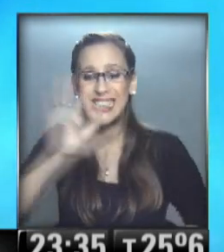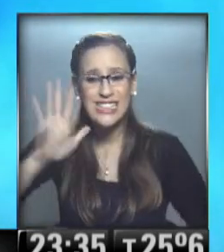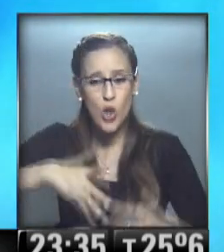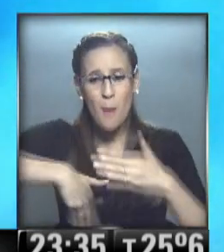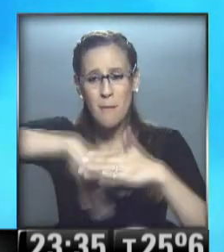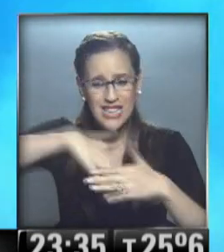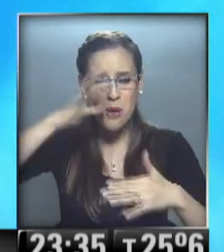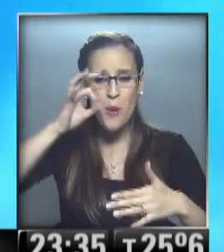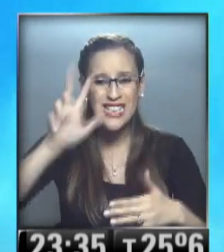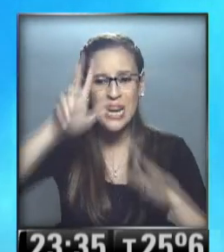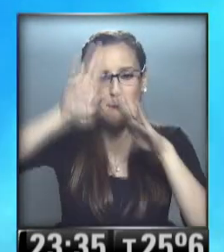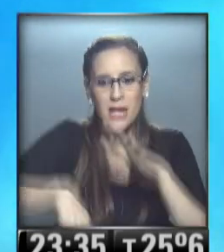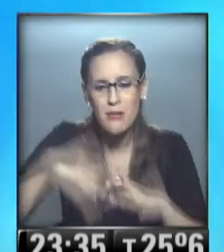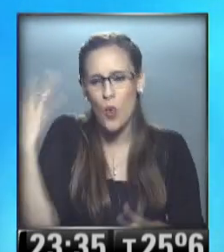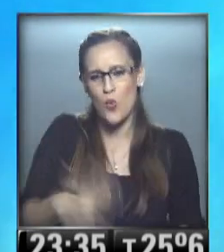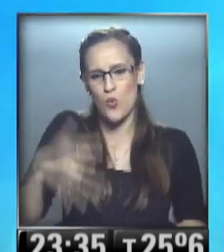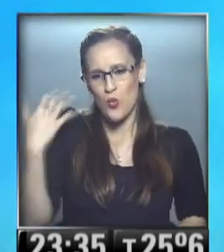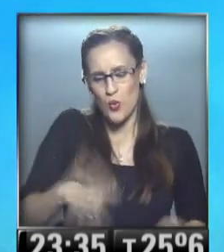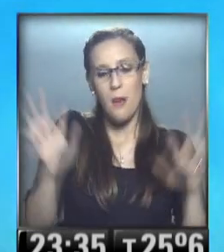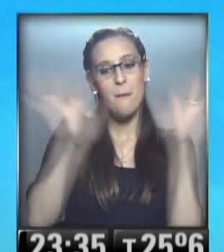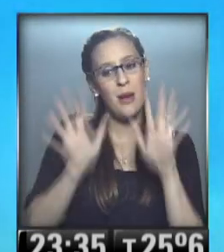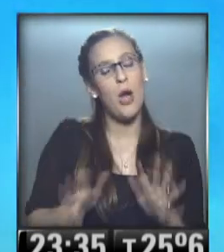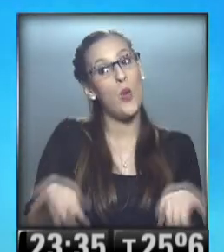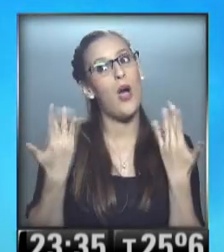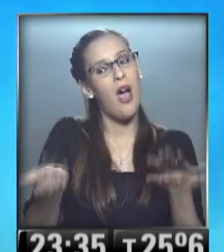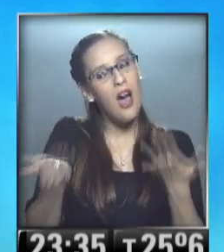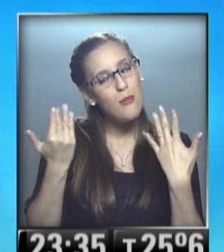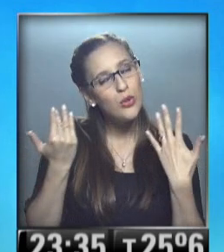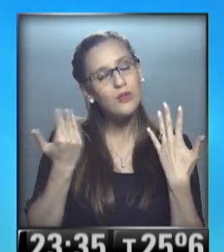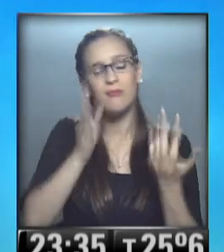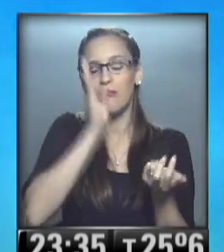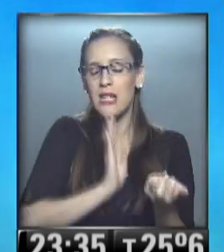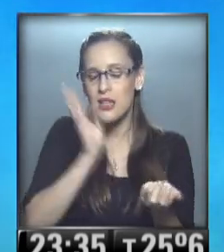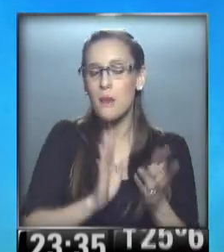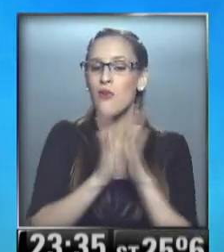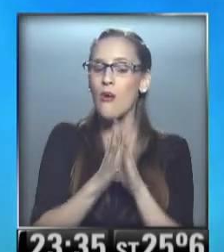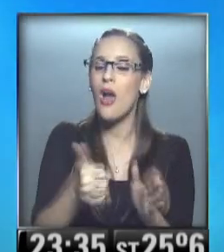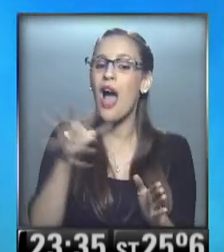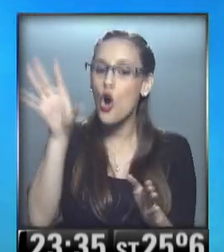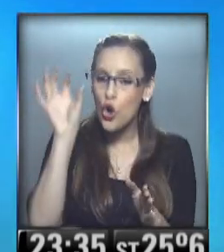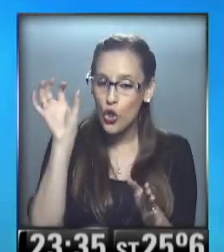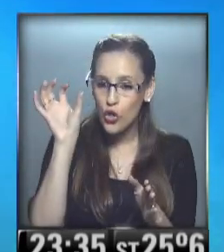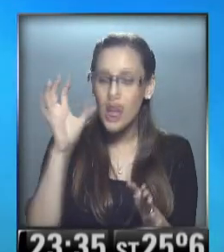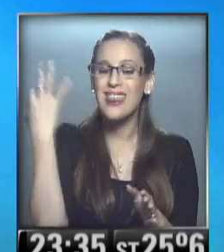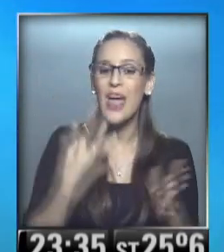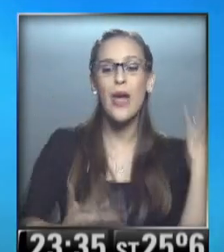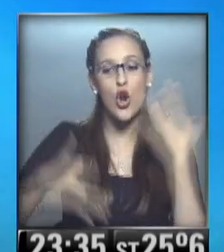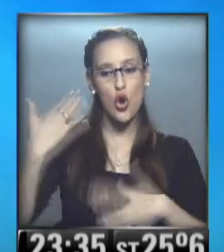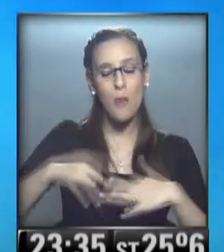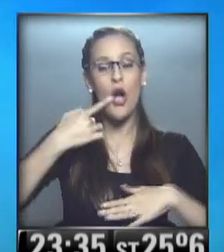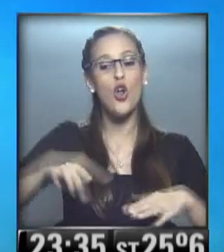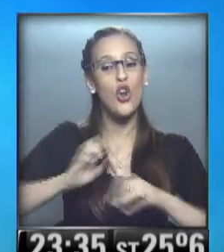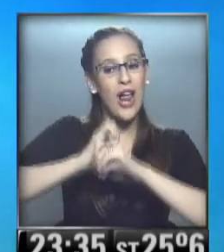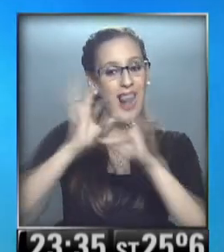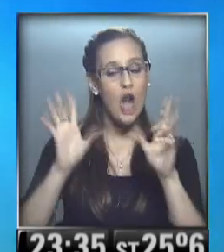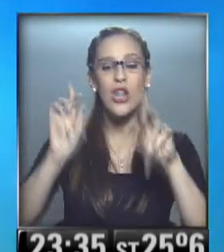máxima y 23 de mínima. Así que a prepararse y tratar de tener en cuenta las recomendaciones habituales de usar ropa clara y, por